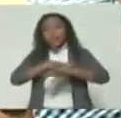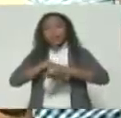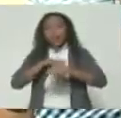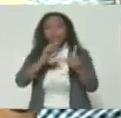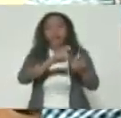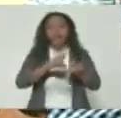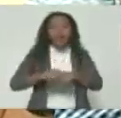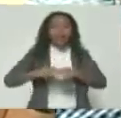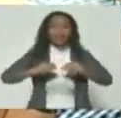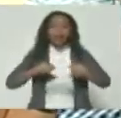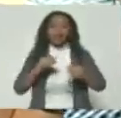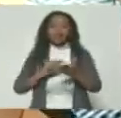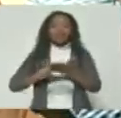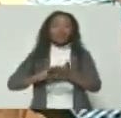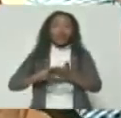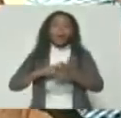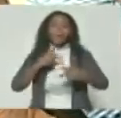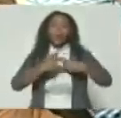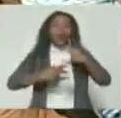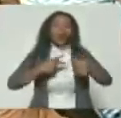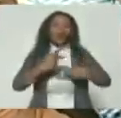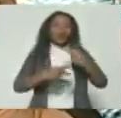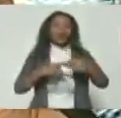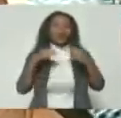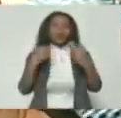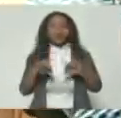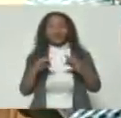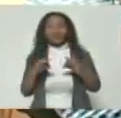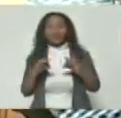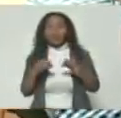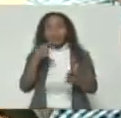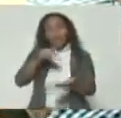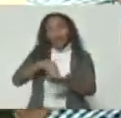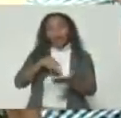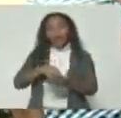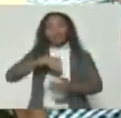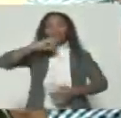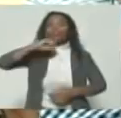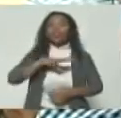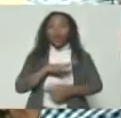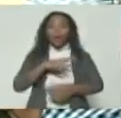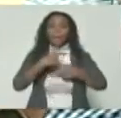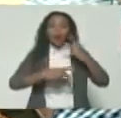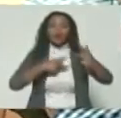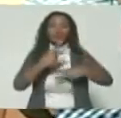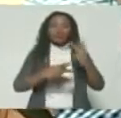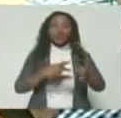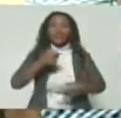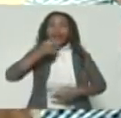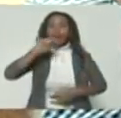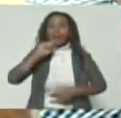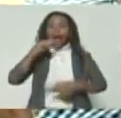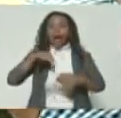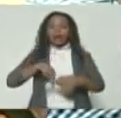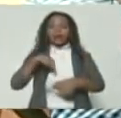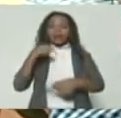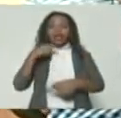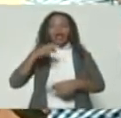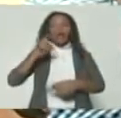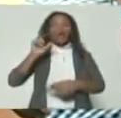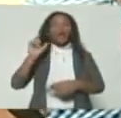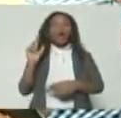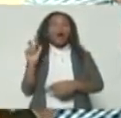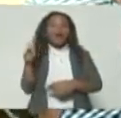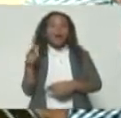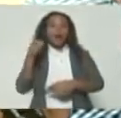en recuperar la producción del café mirandino. Miranda tiene una historia de producción de café aquí en el eje Guarena-Guatire, en el barrio Moscú,